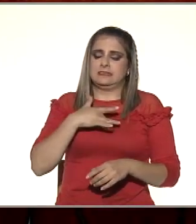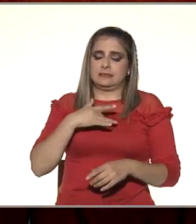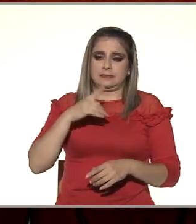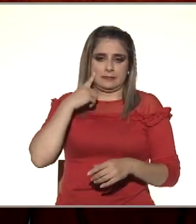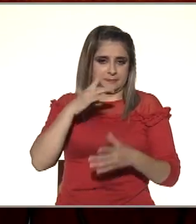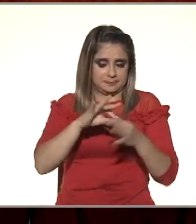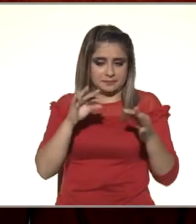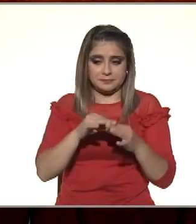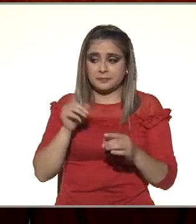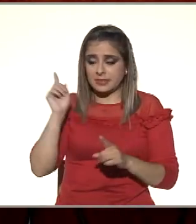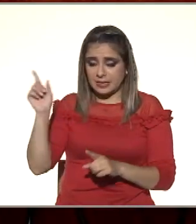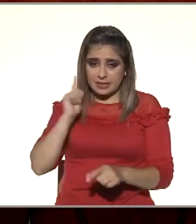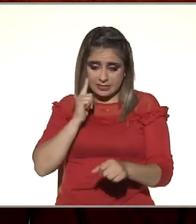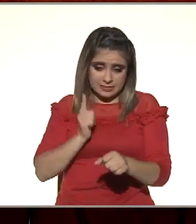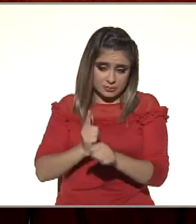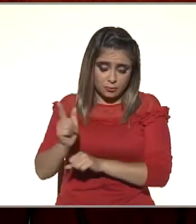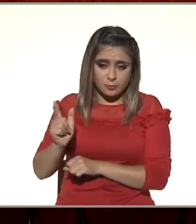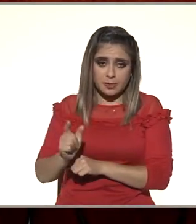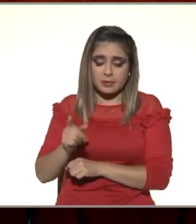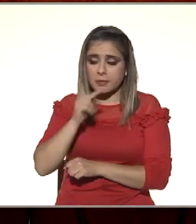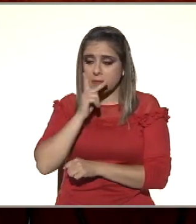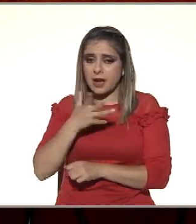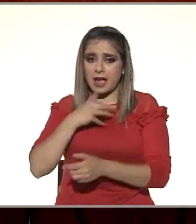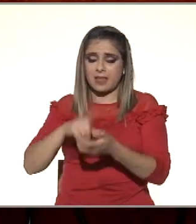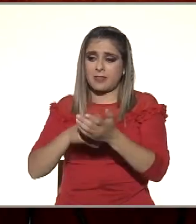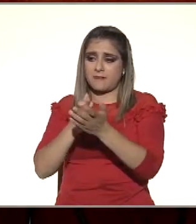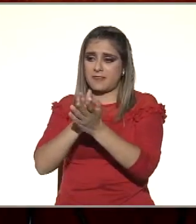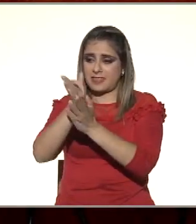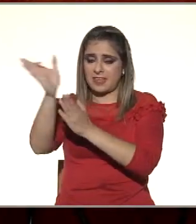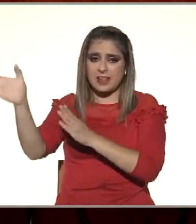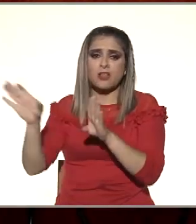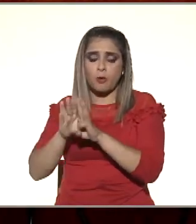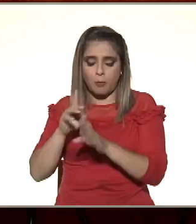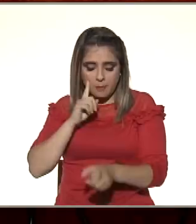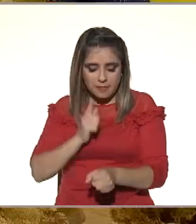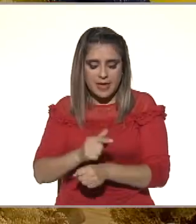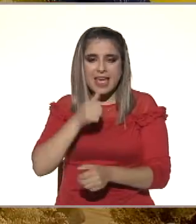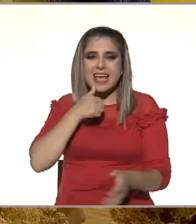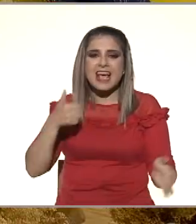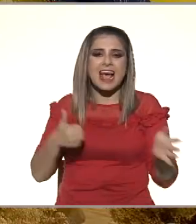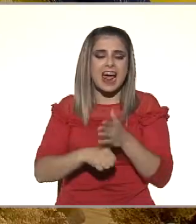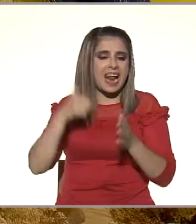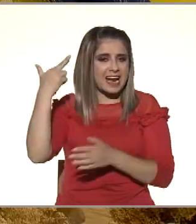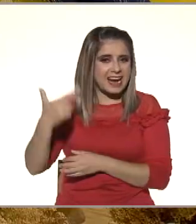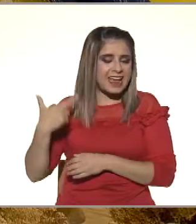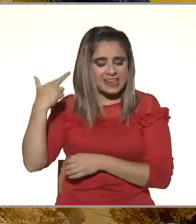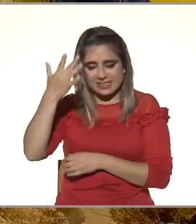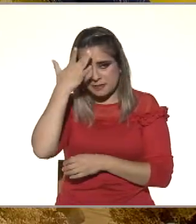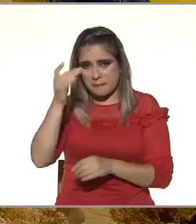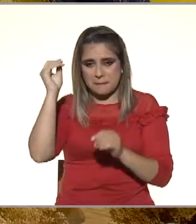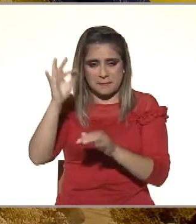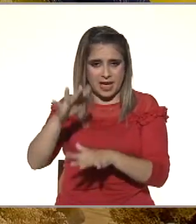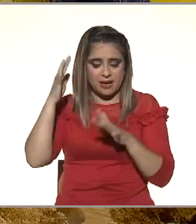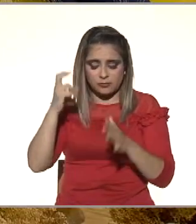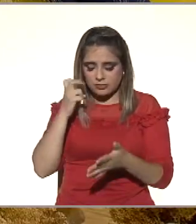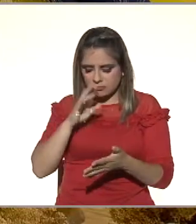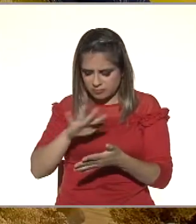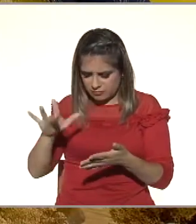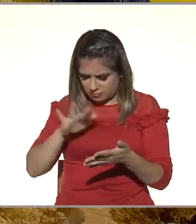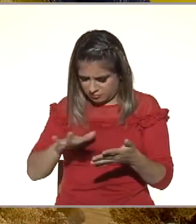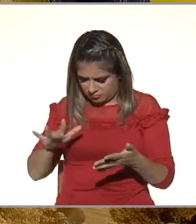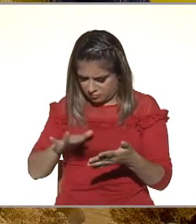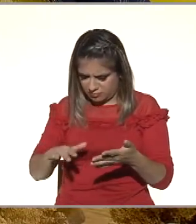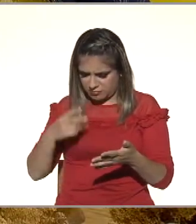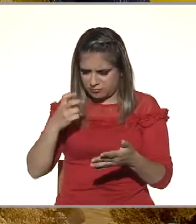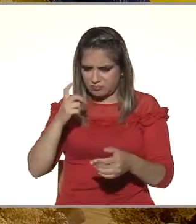testimonio. Ella descubre la infidelidad por medio de unas cartas a los Reyes Magos. Es impresionante porque ahí ella descubre la